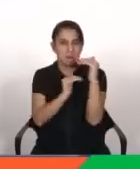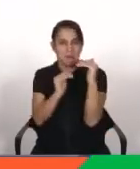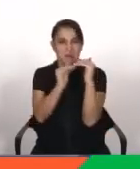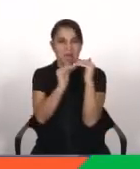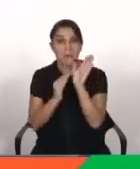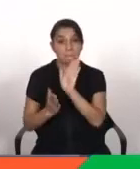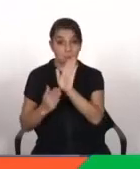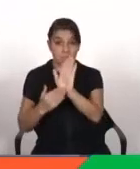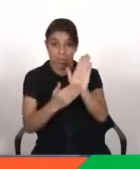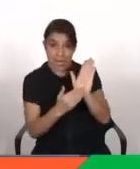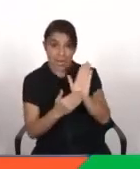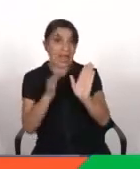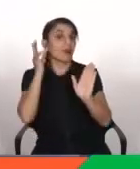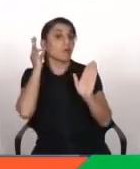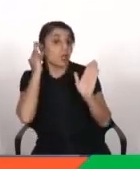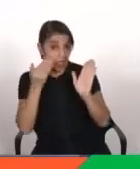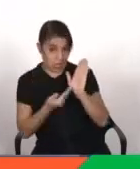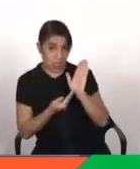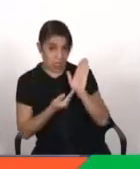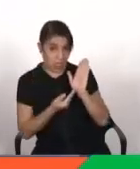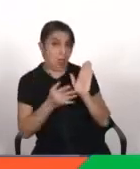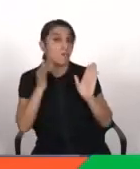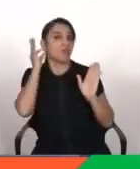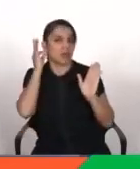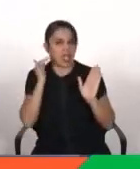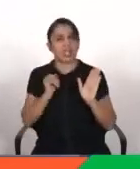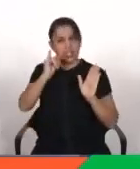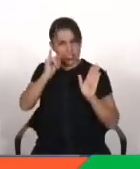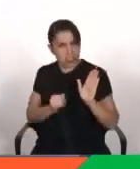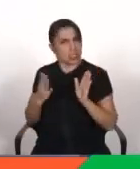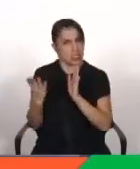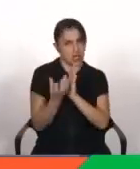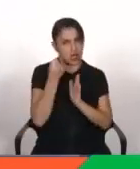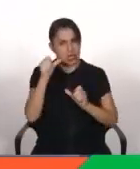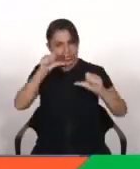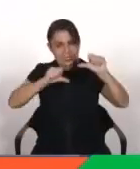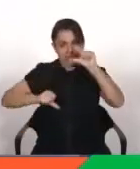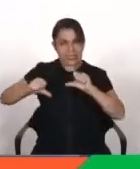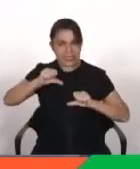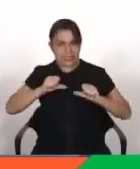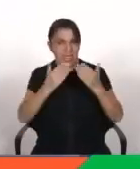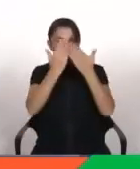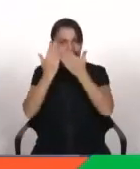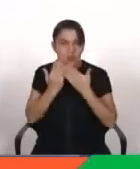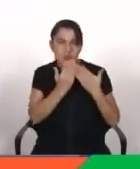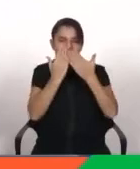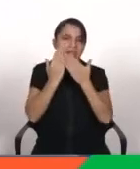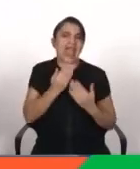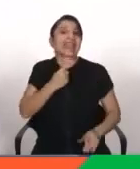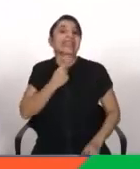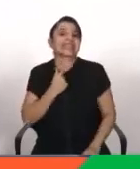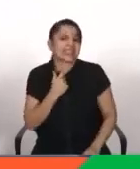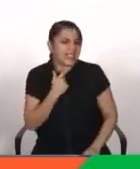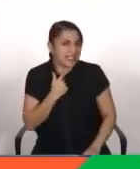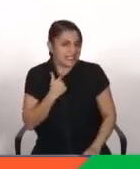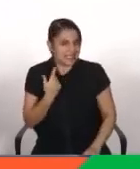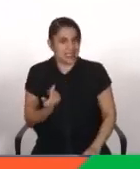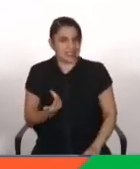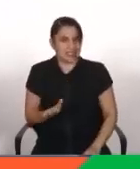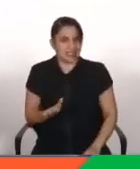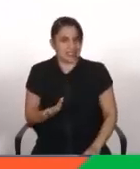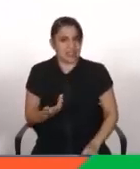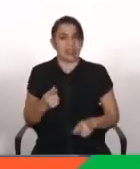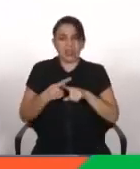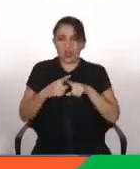que las mujeres sí podemos ser científicas, estudiar cosas interesantes. Y otra de las cosas que